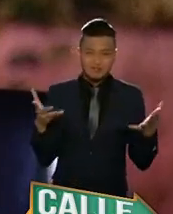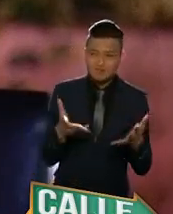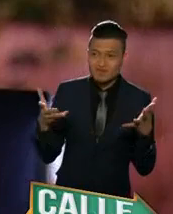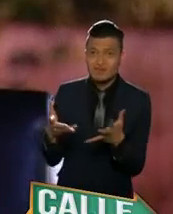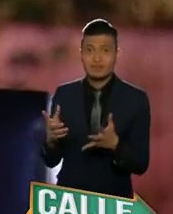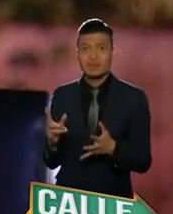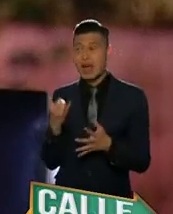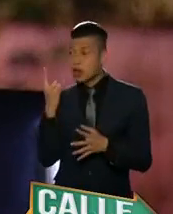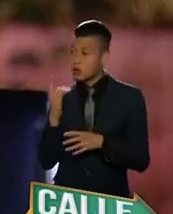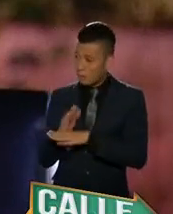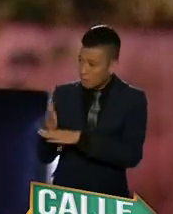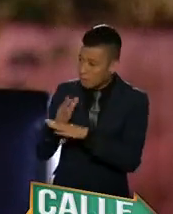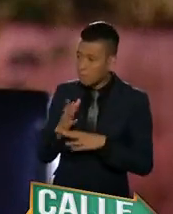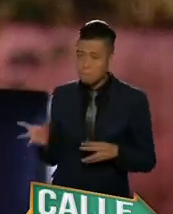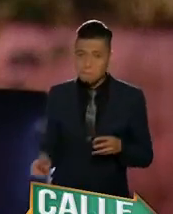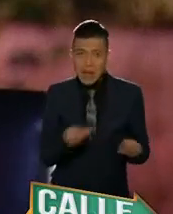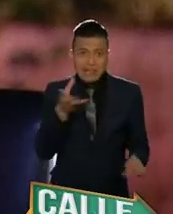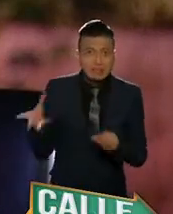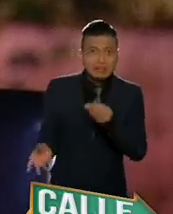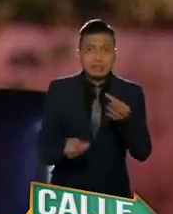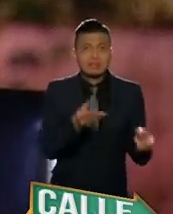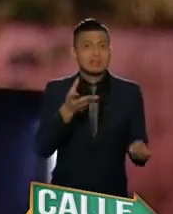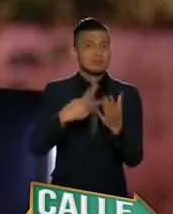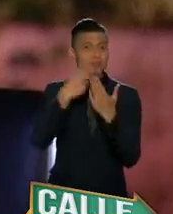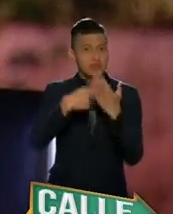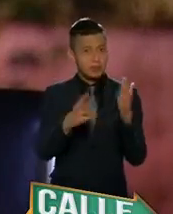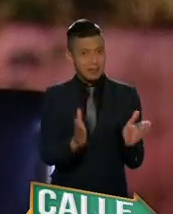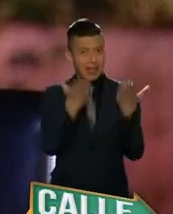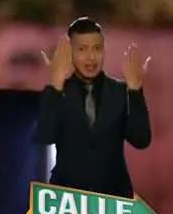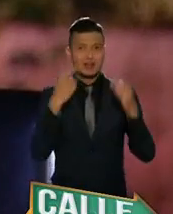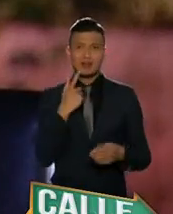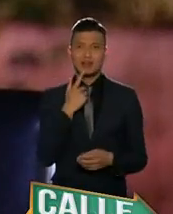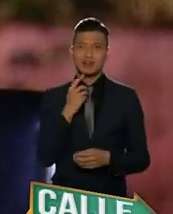más plática para que el proyecto salga mejor, hace una rifa y lo